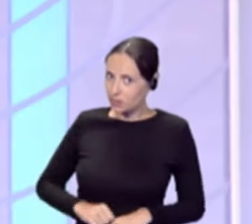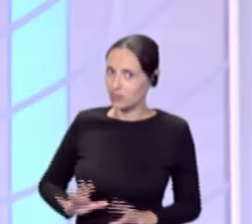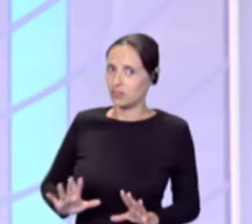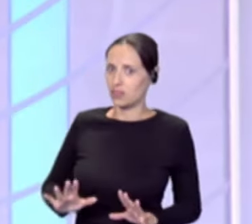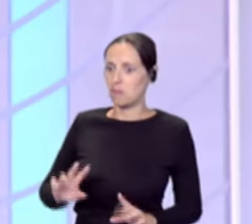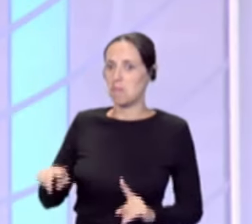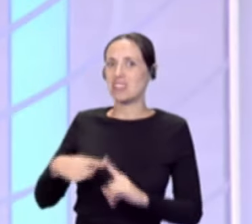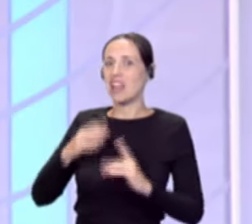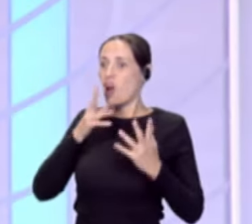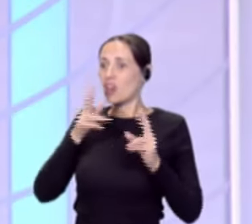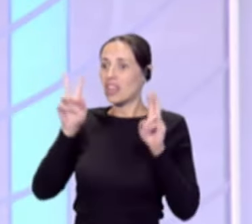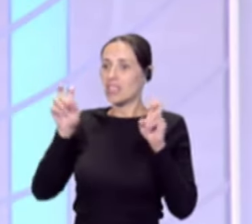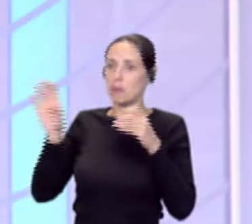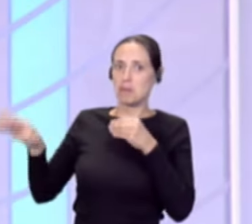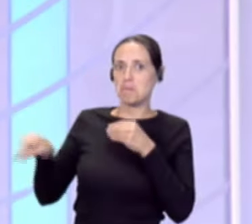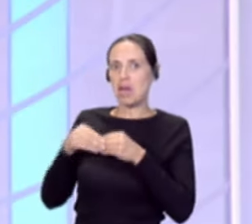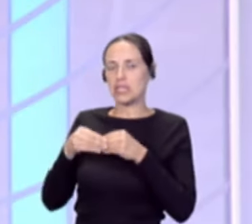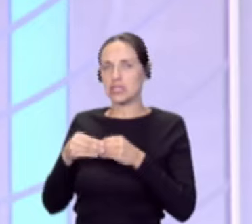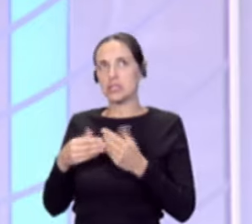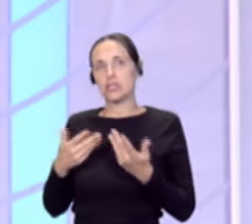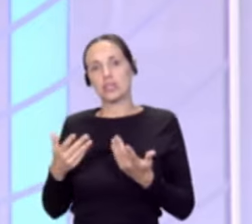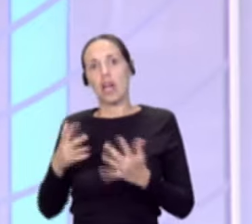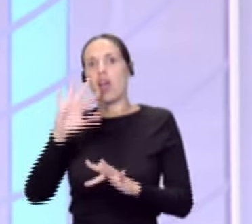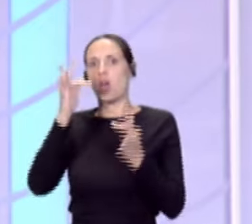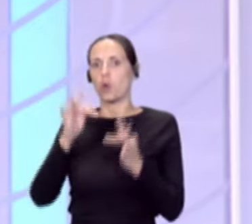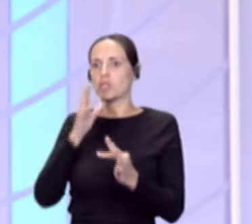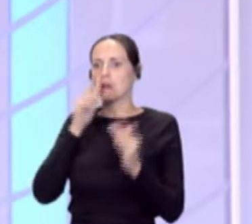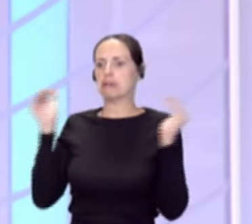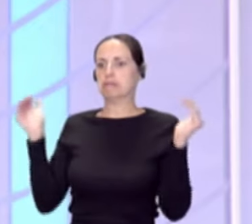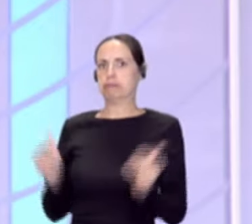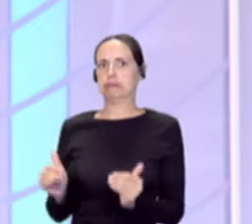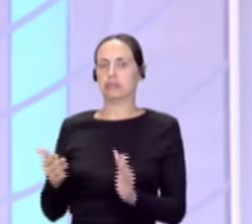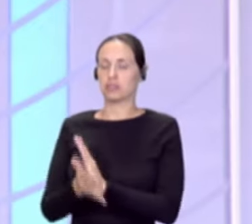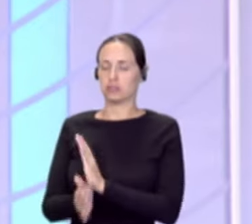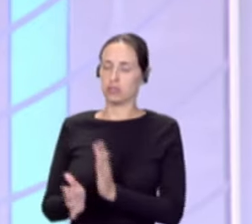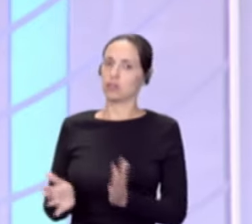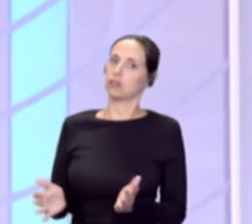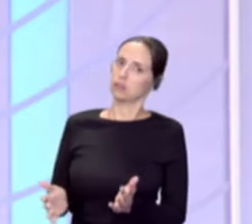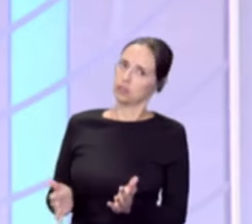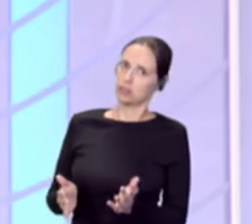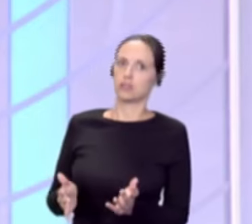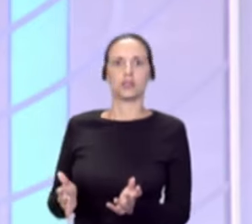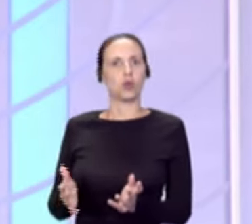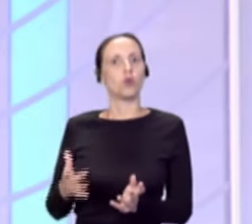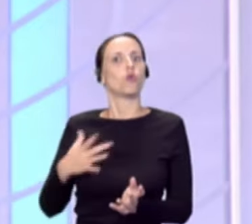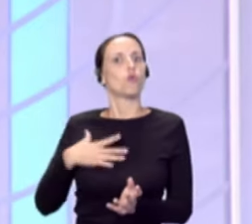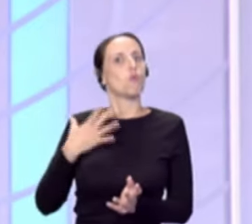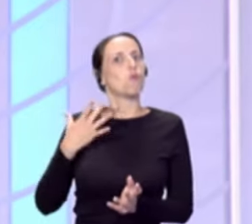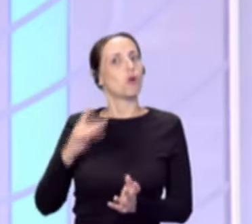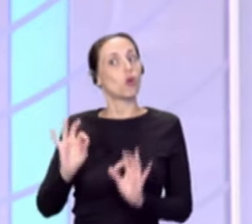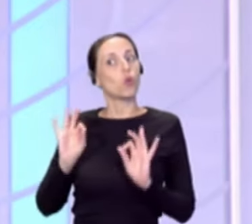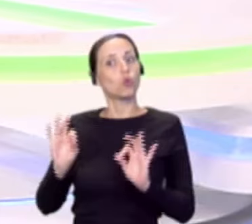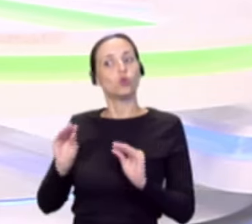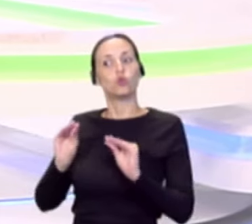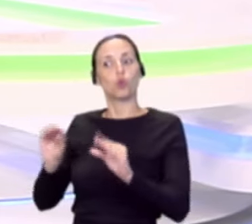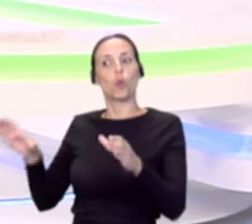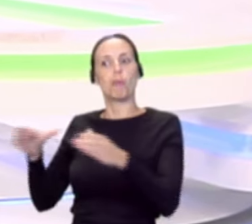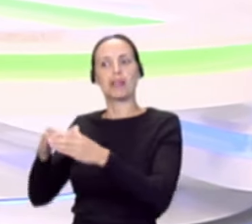en las encuestas. Y claro, todo esto puede ser un puntillazo a un partido